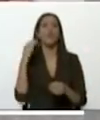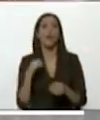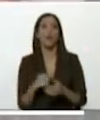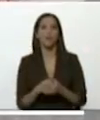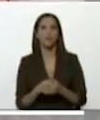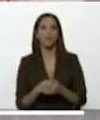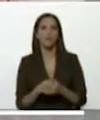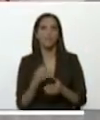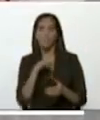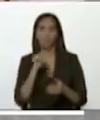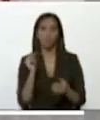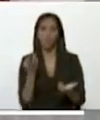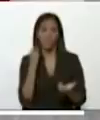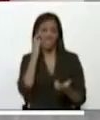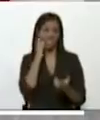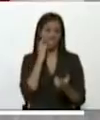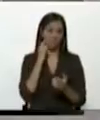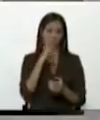eso no es xenofobia.